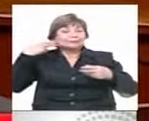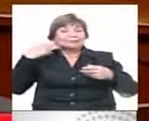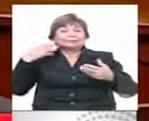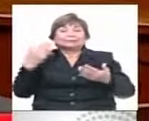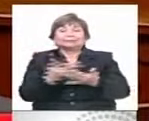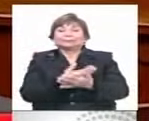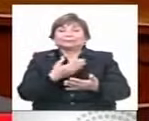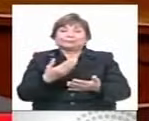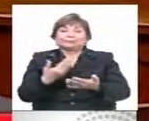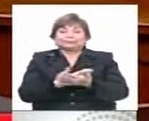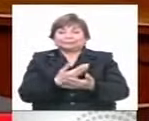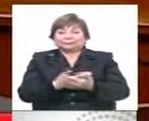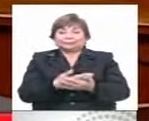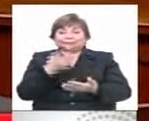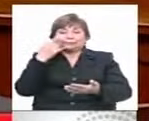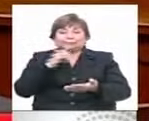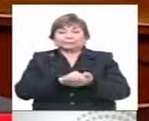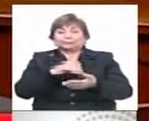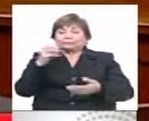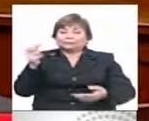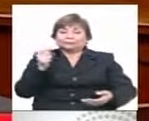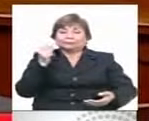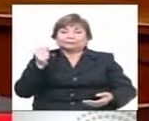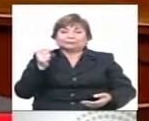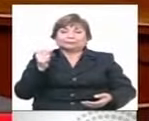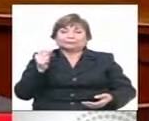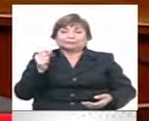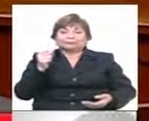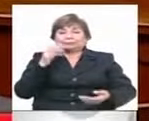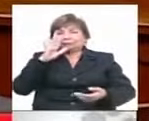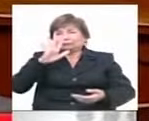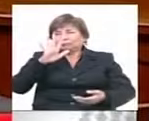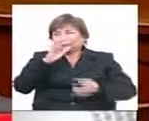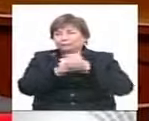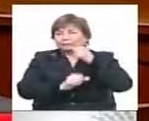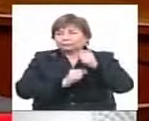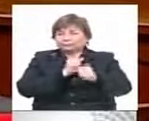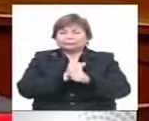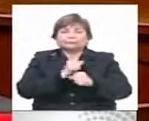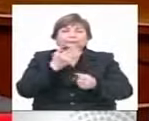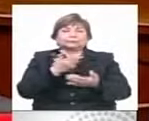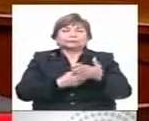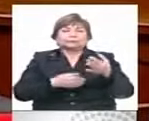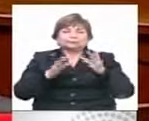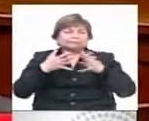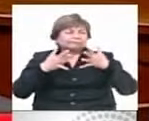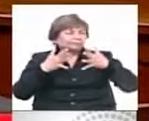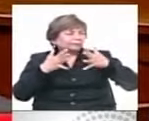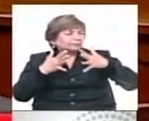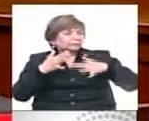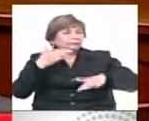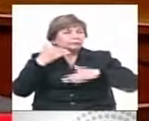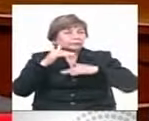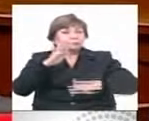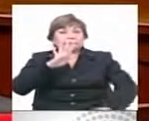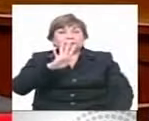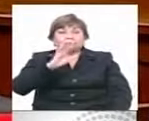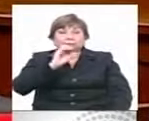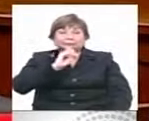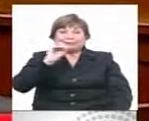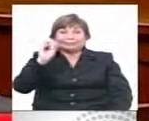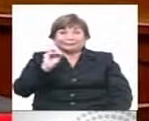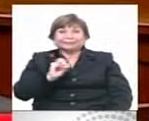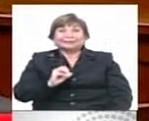modernas agroexportadoras para lograr en los próximos 5 años incrementar como mínimo en 50% la